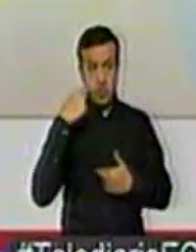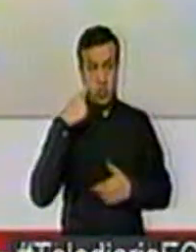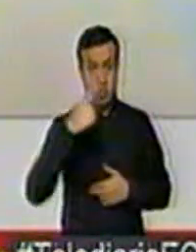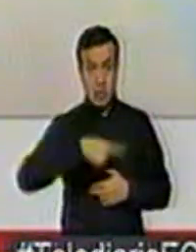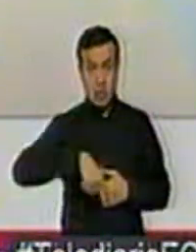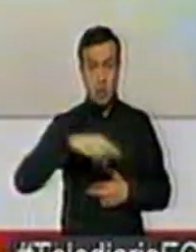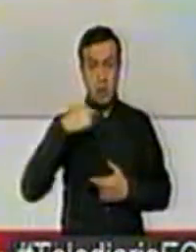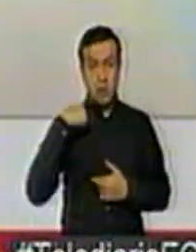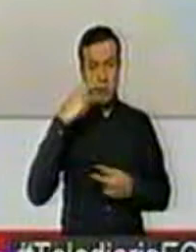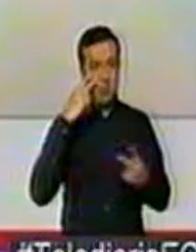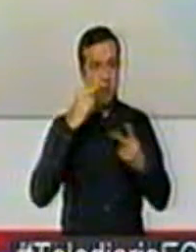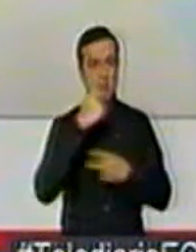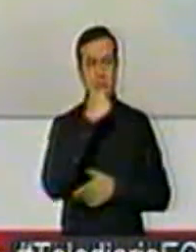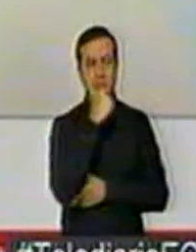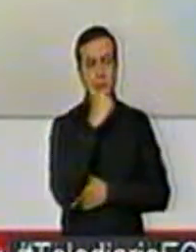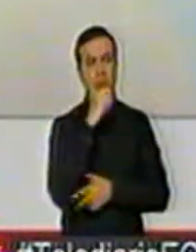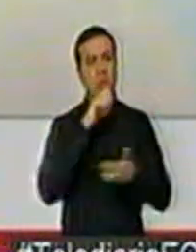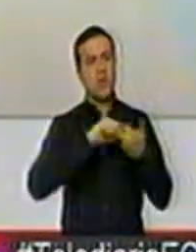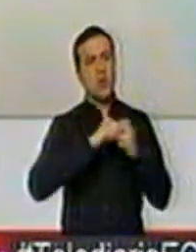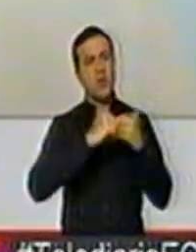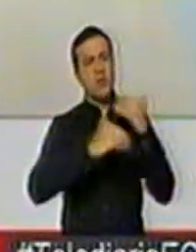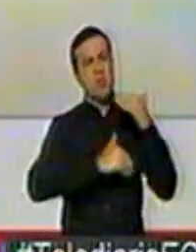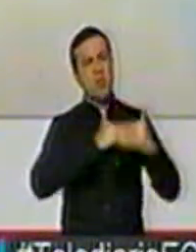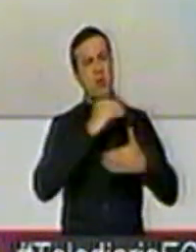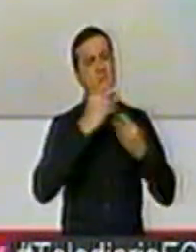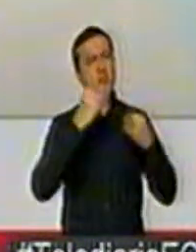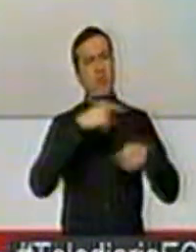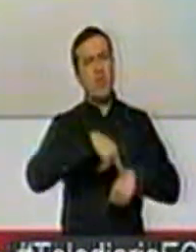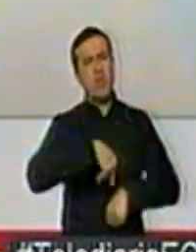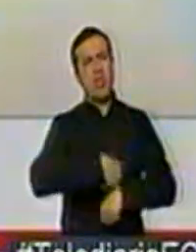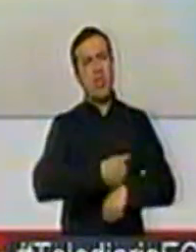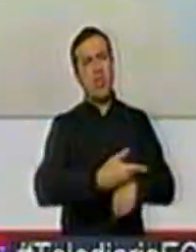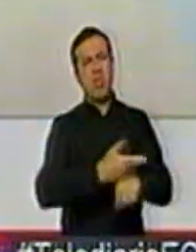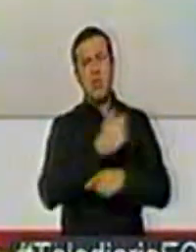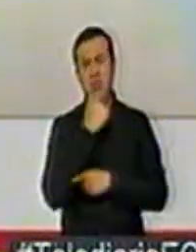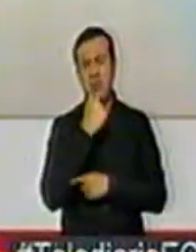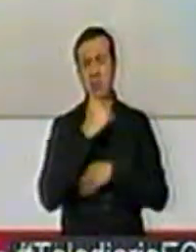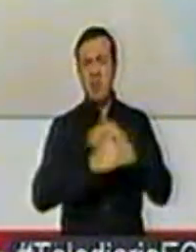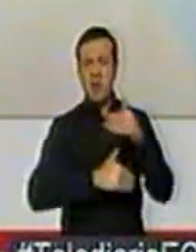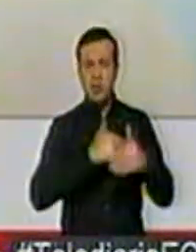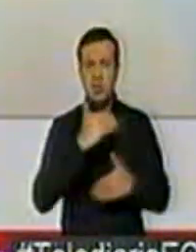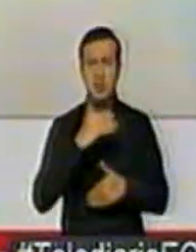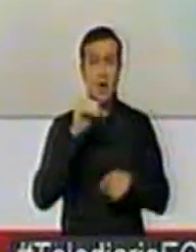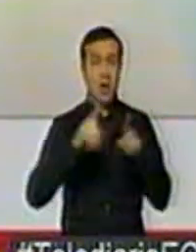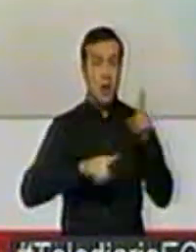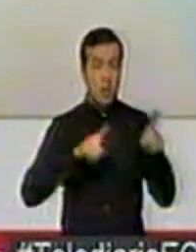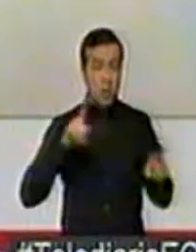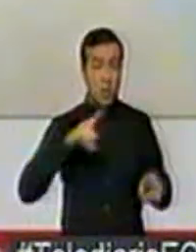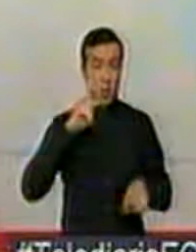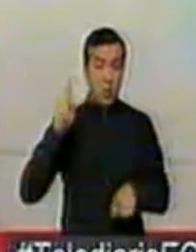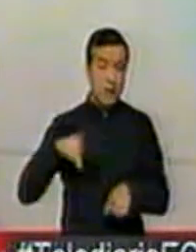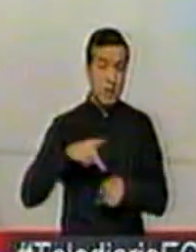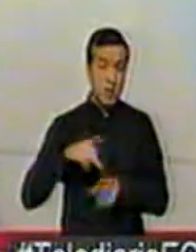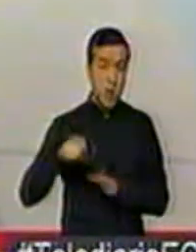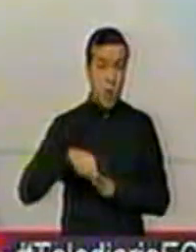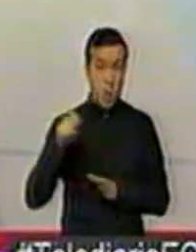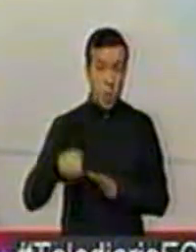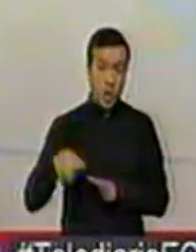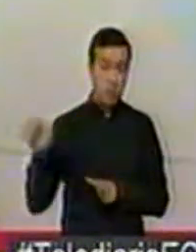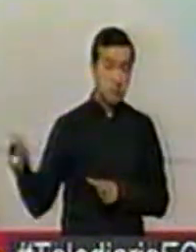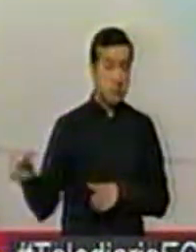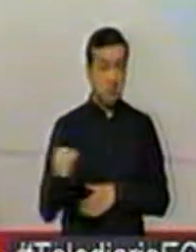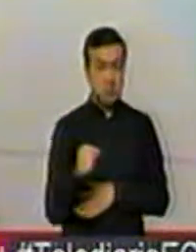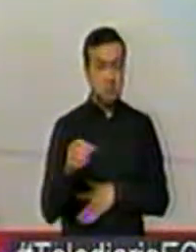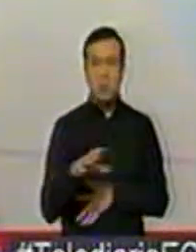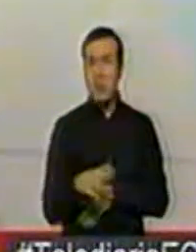problemática, por ejemplo, han visto que los procesos se están demorando actualmente, que muchas veces no existe la especialización. Entonces, lo que plantea este acuerdo